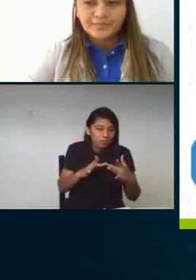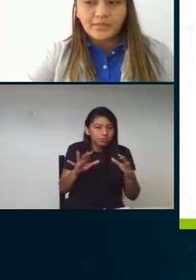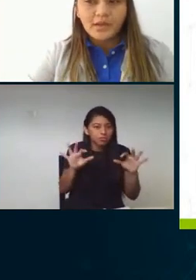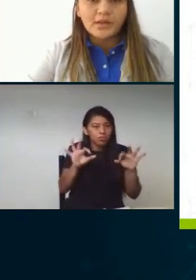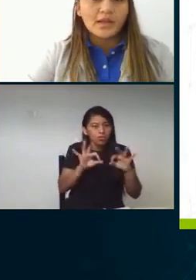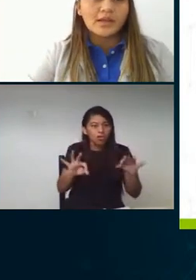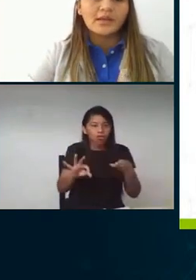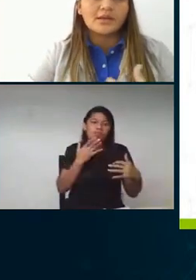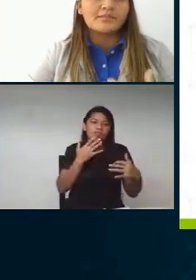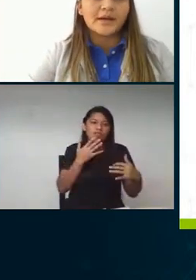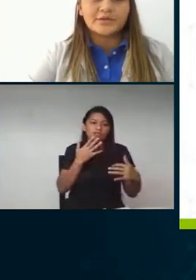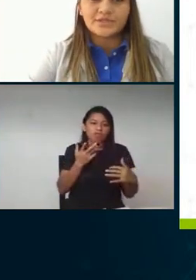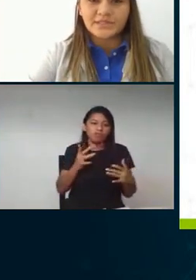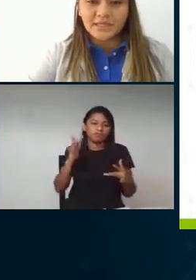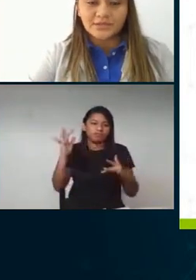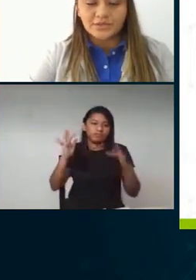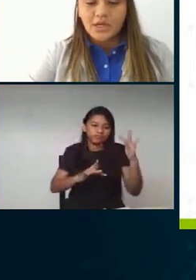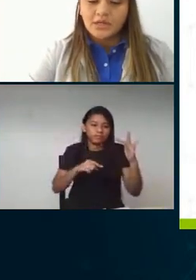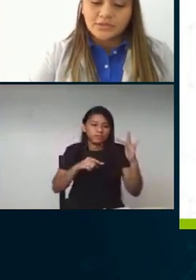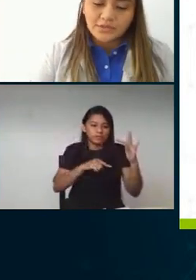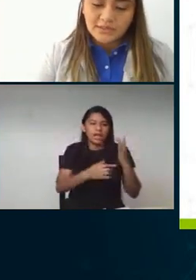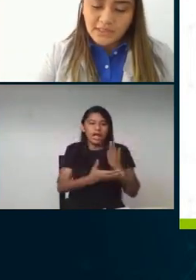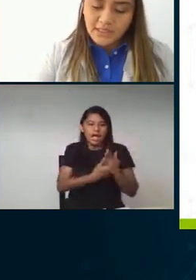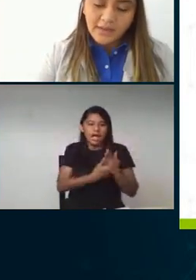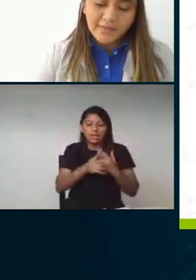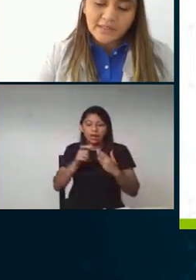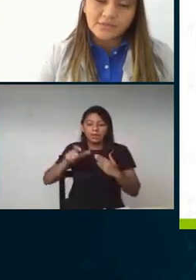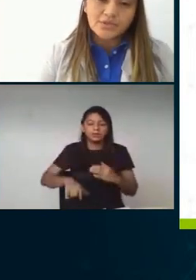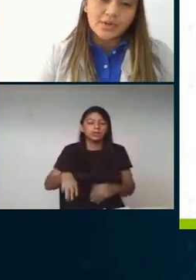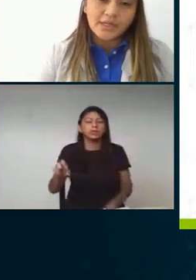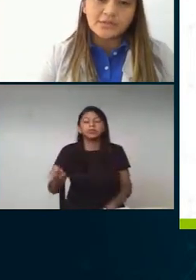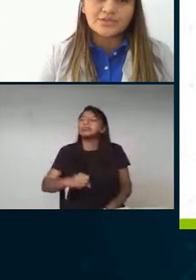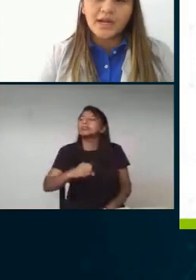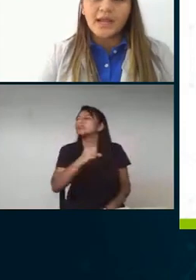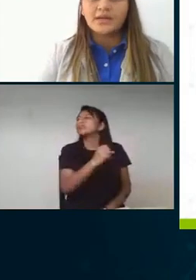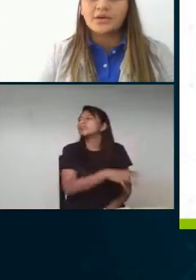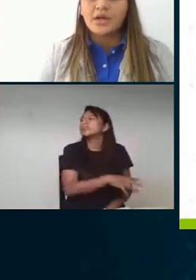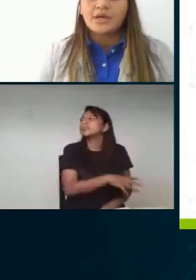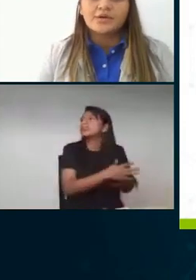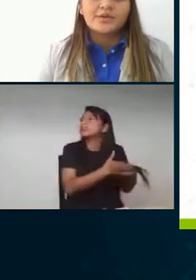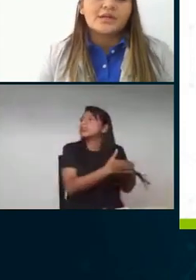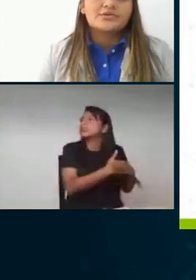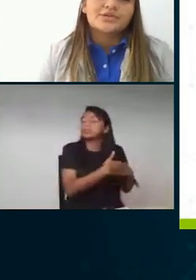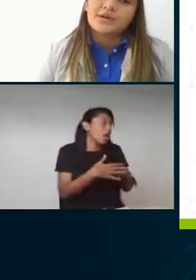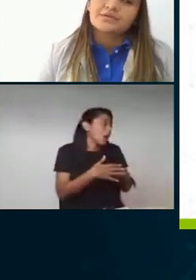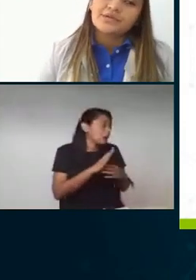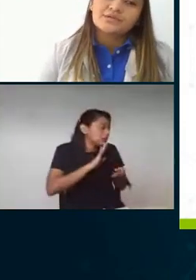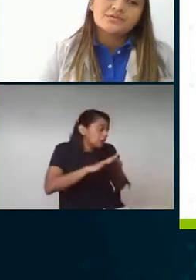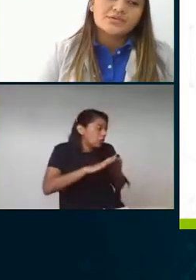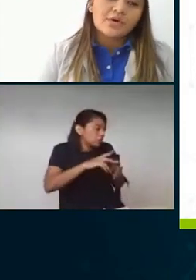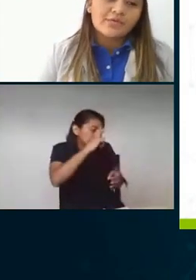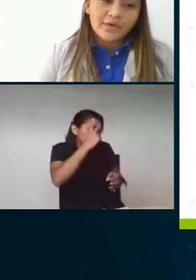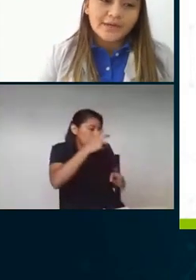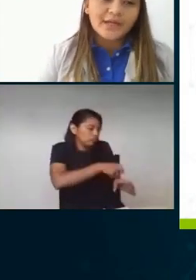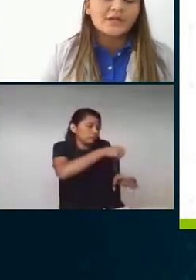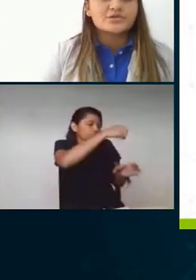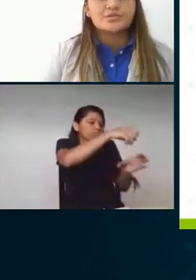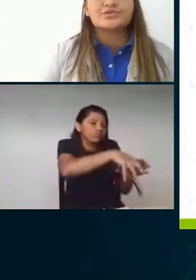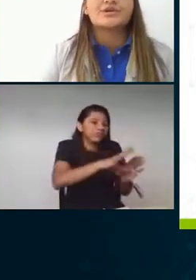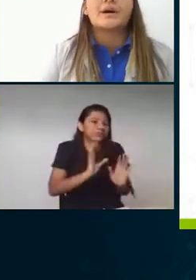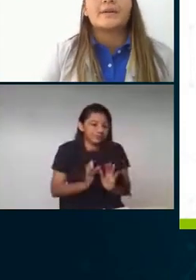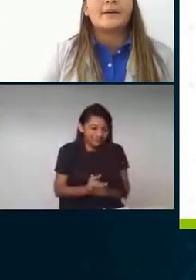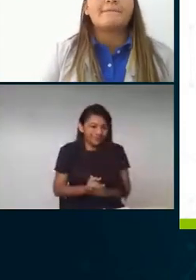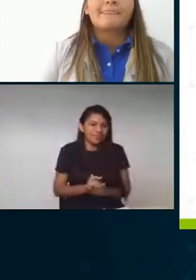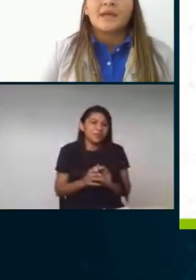empezamos varios diseños. Nosotros empezamos con Illustrator, donde Illustrator es un software que